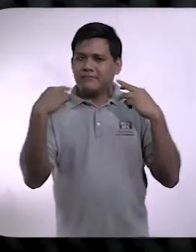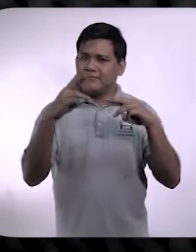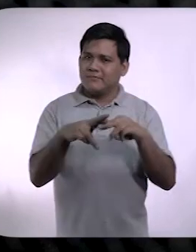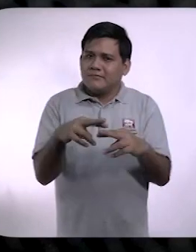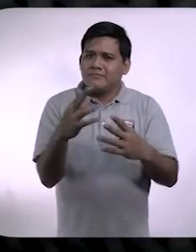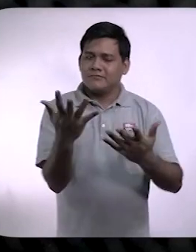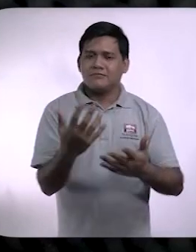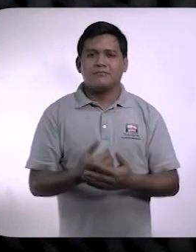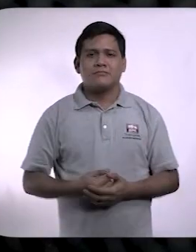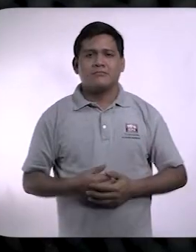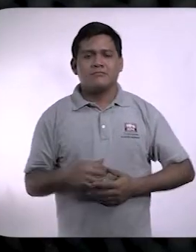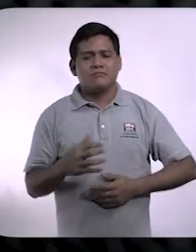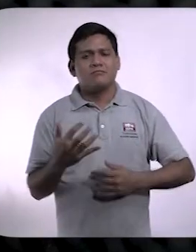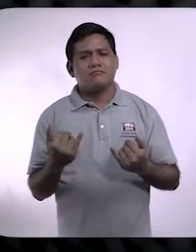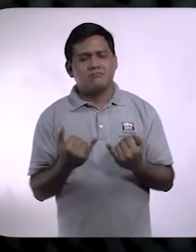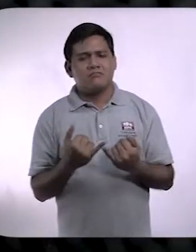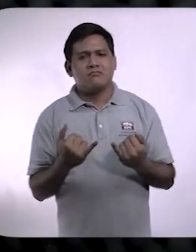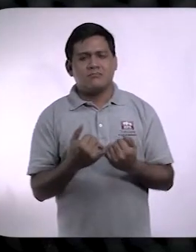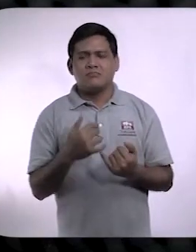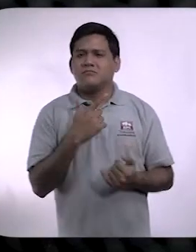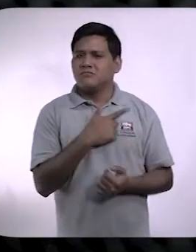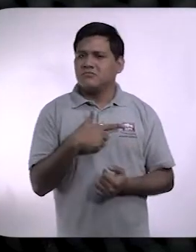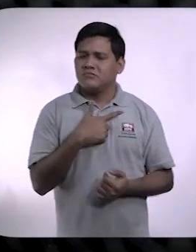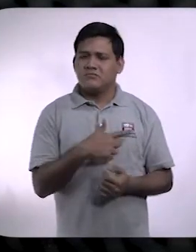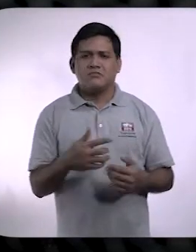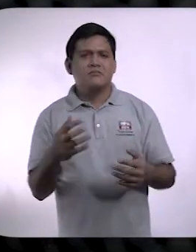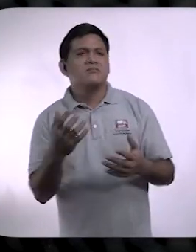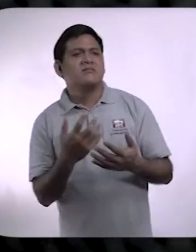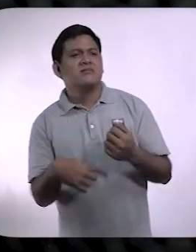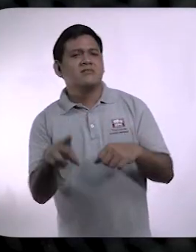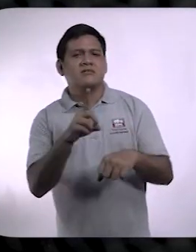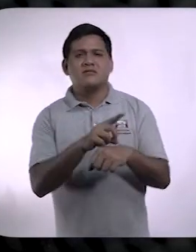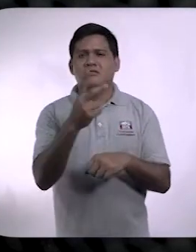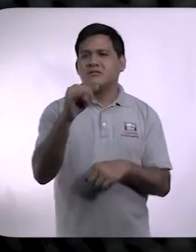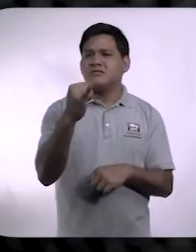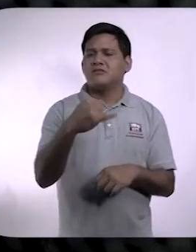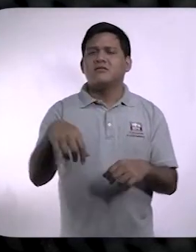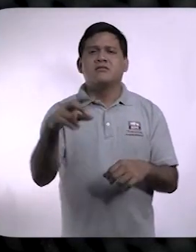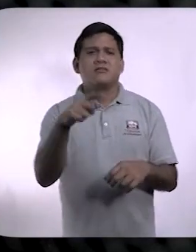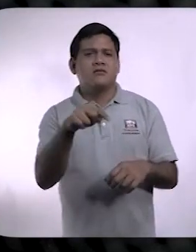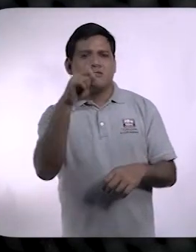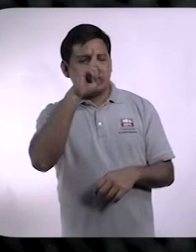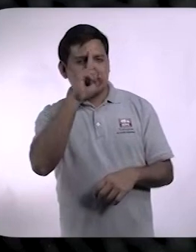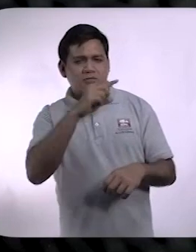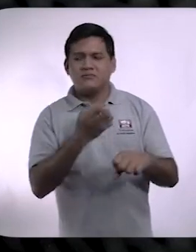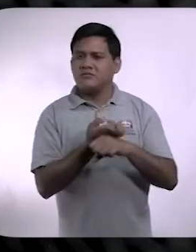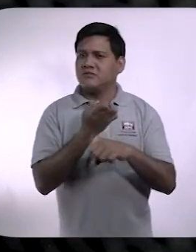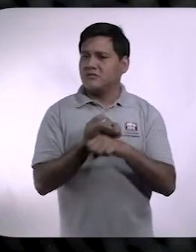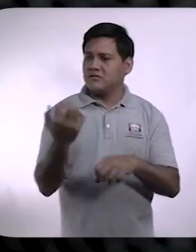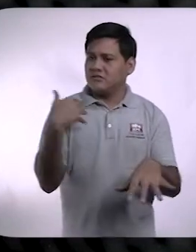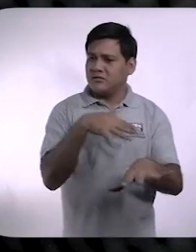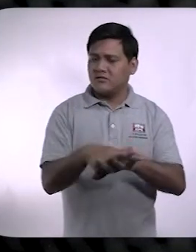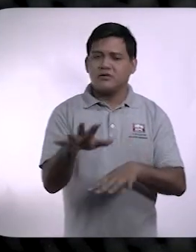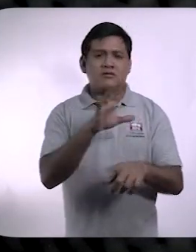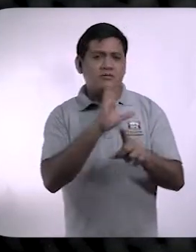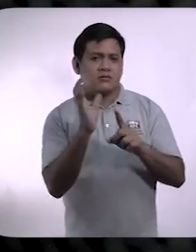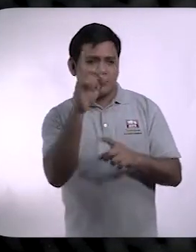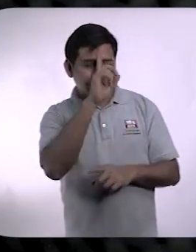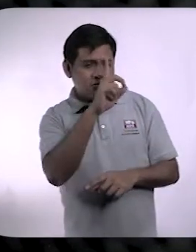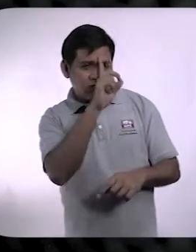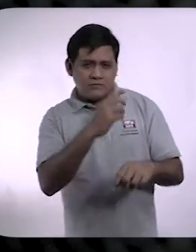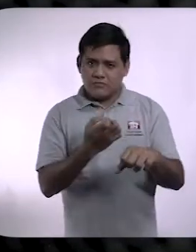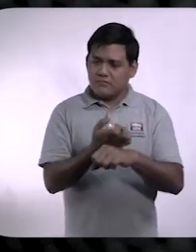también me gustaría que nos comentara del día de la jornada electoral, cómo vamos a estar aquí en el Instituto del Consejo Estatal. Usted es integrante de este consejo,